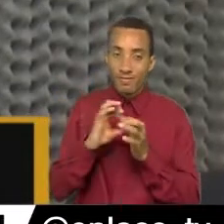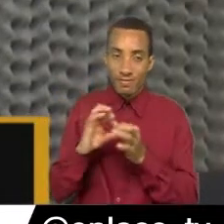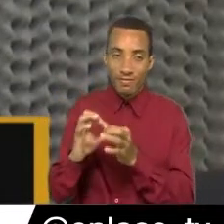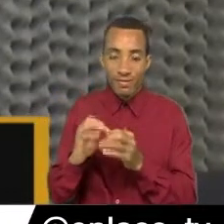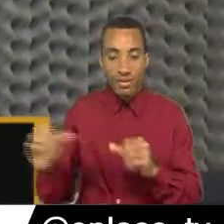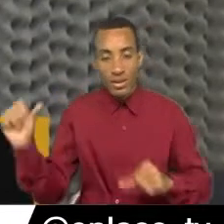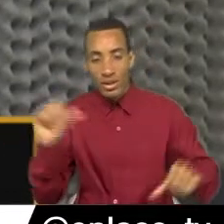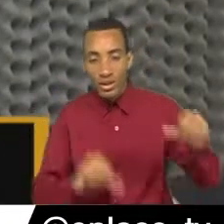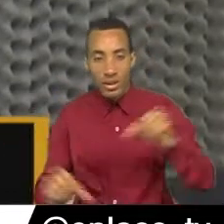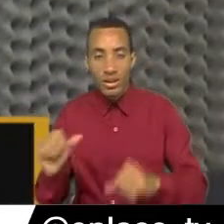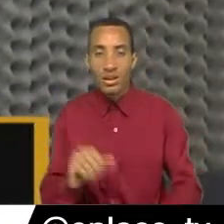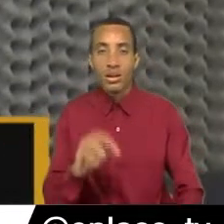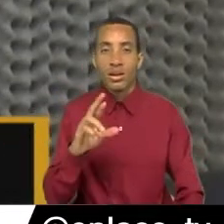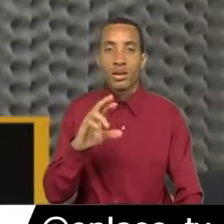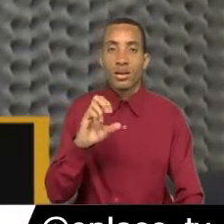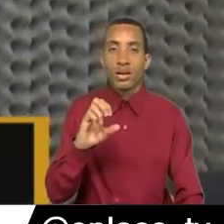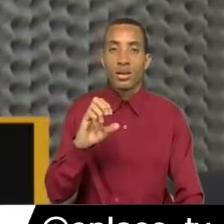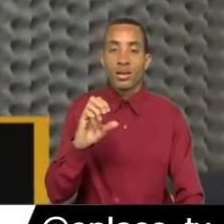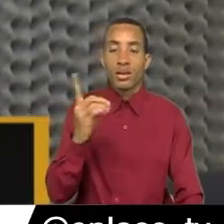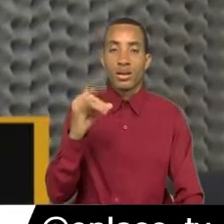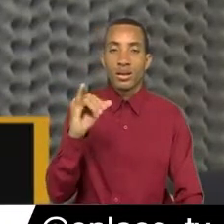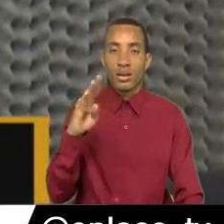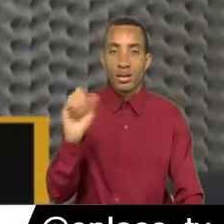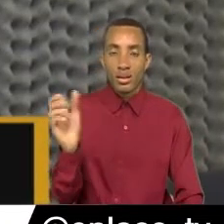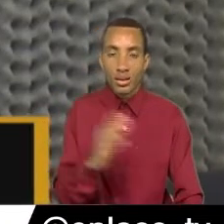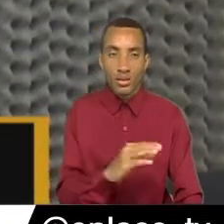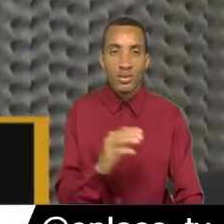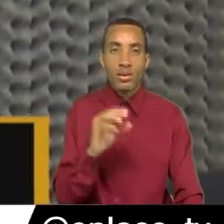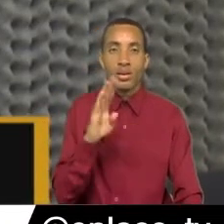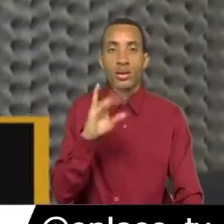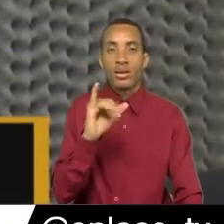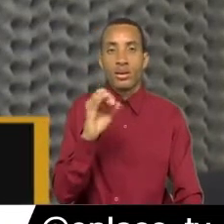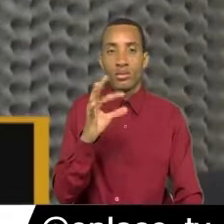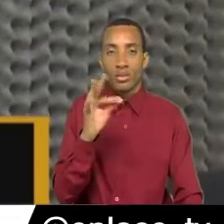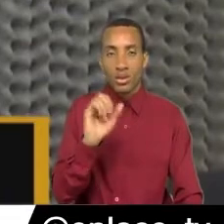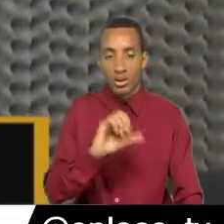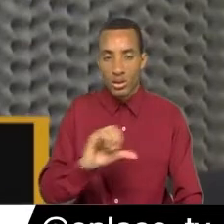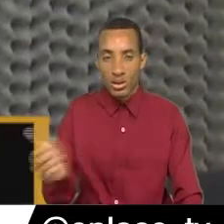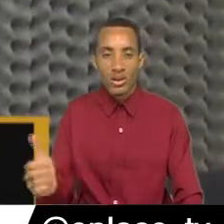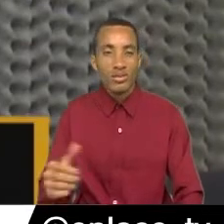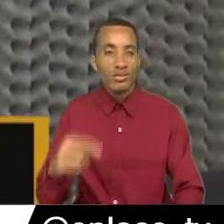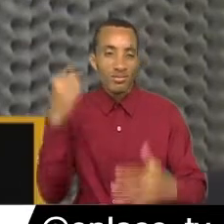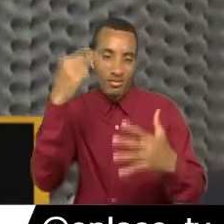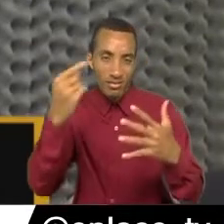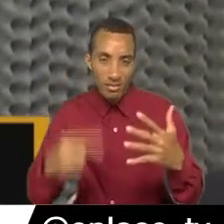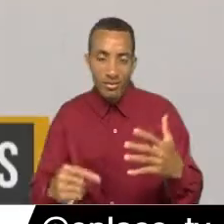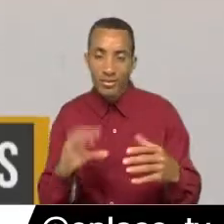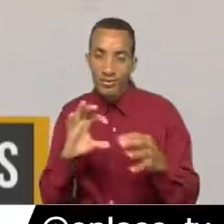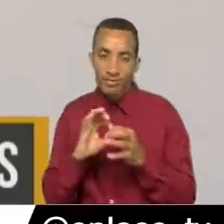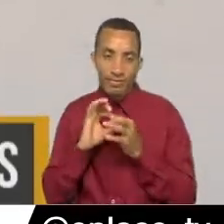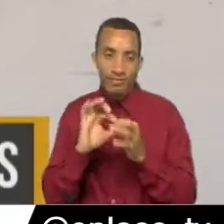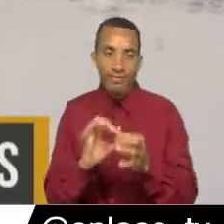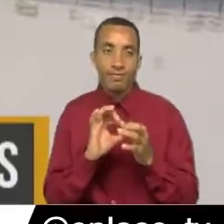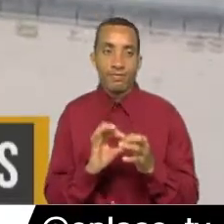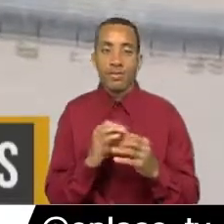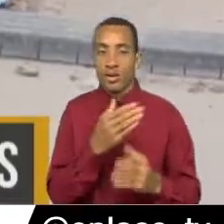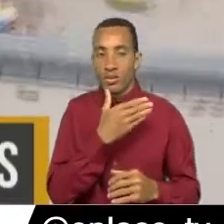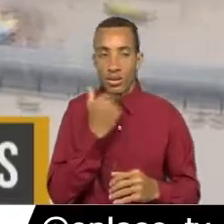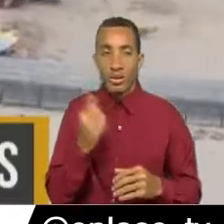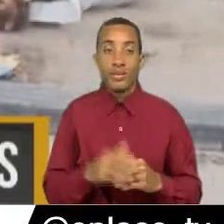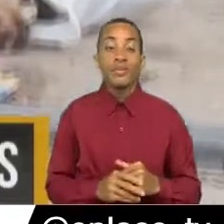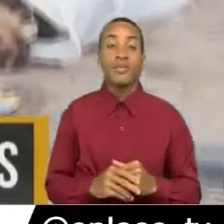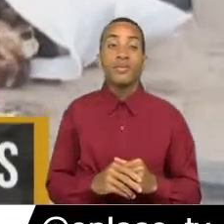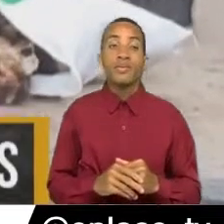Biota, Mucaf, nos unimos para, en torno a ello, generar espacios, ambientes agradables. El fin de semana, el